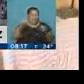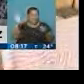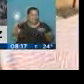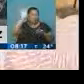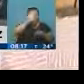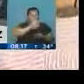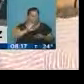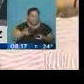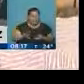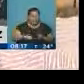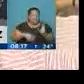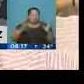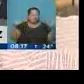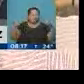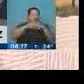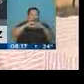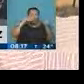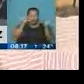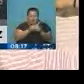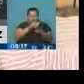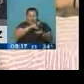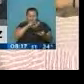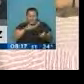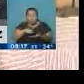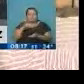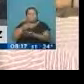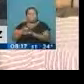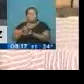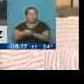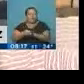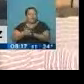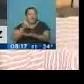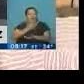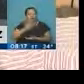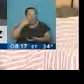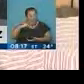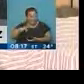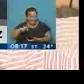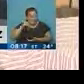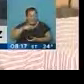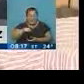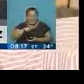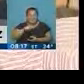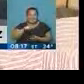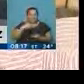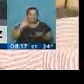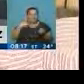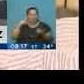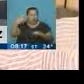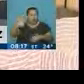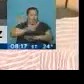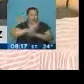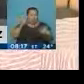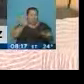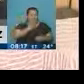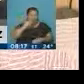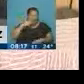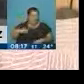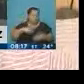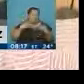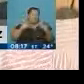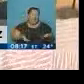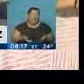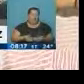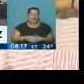coparticipables, sobre la masa coparticipable, que financiaba la AFIP. Con lo cual, con esto se ha desfinanciado la AFIP. Por